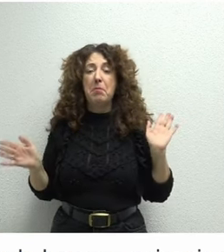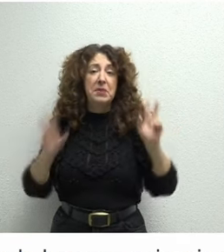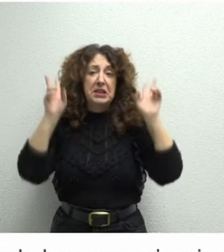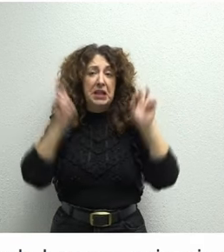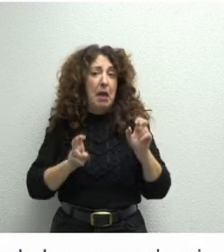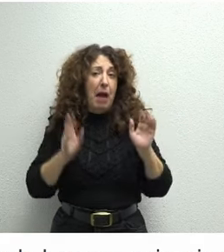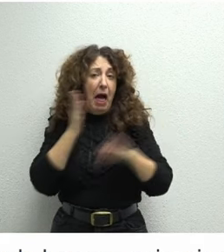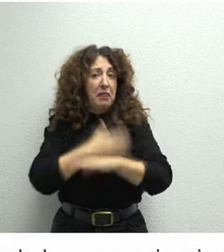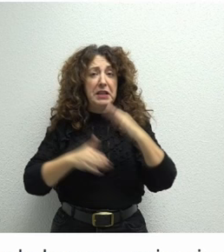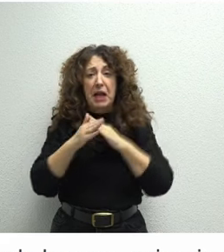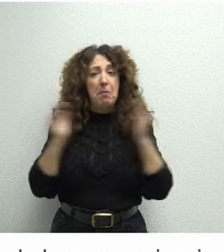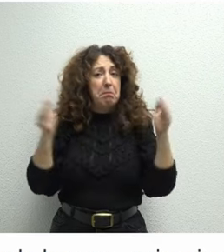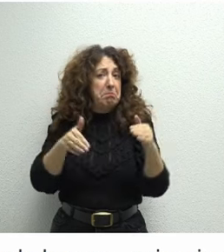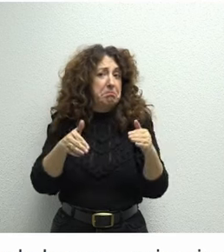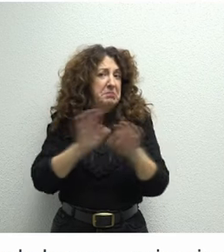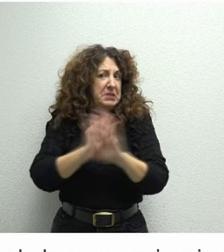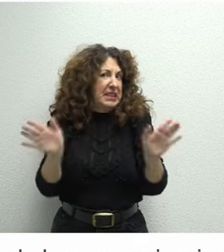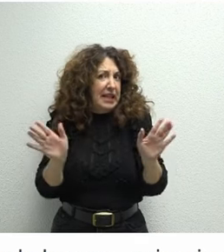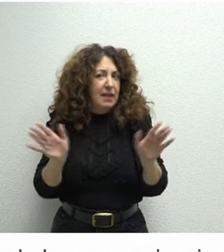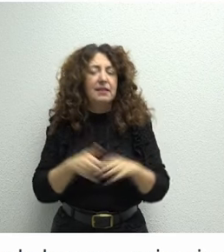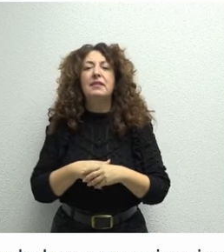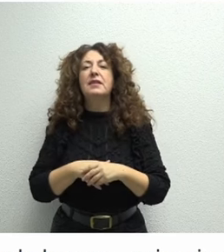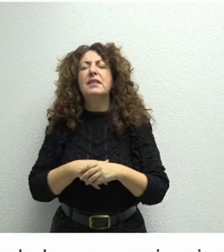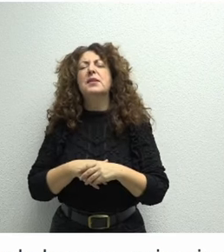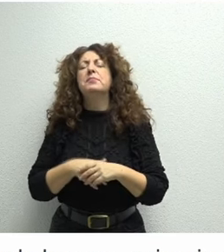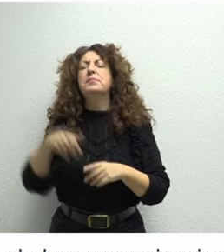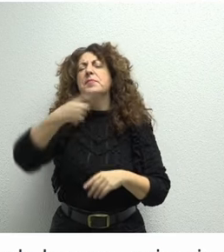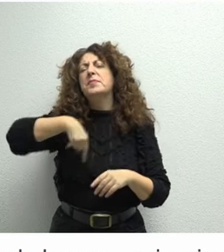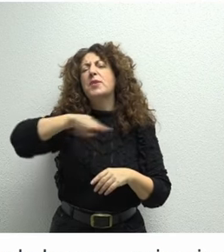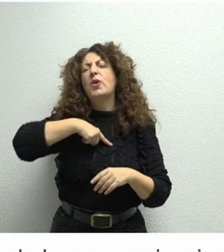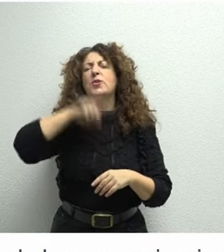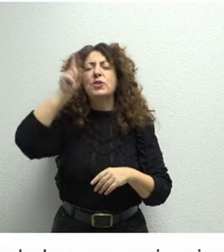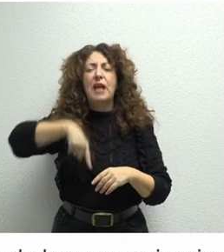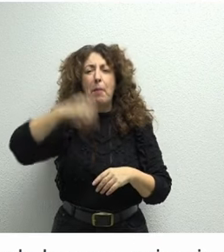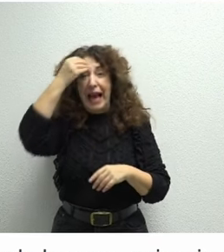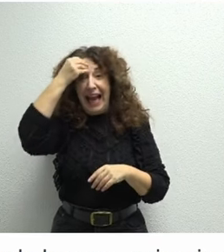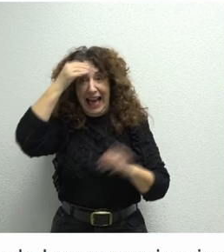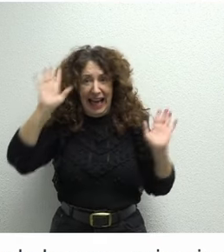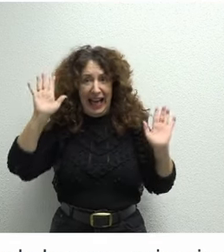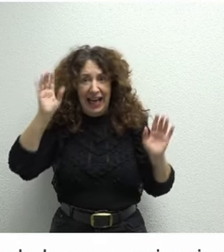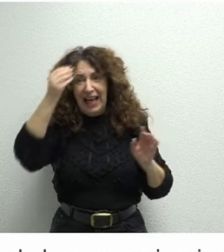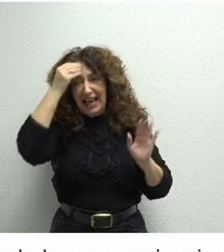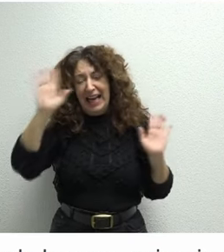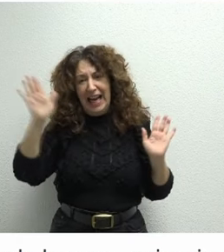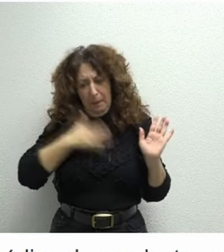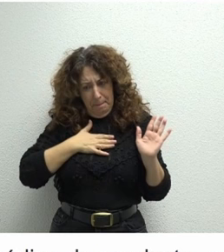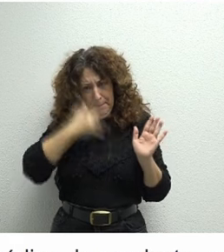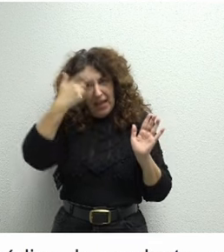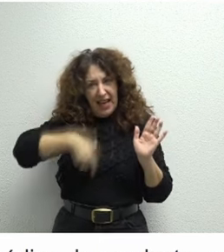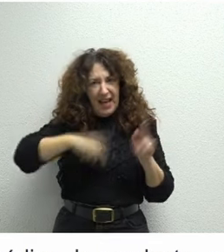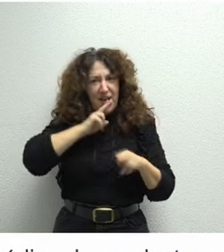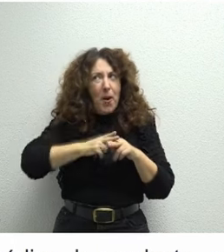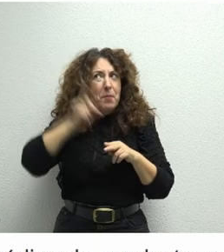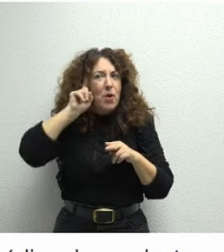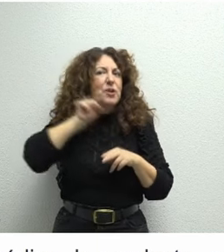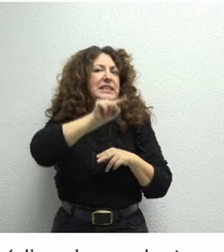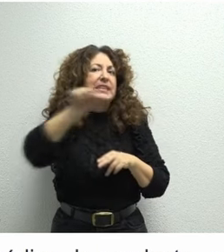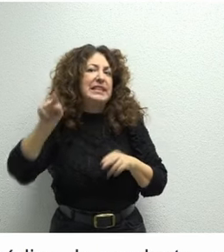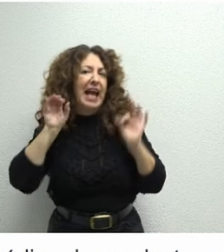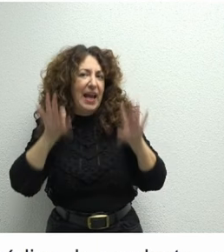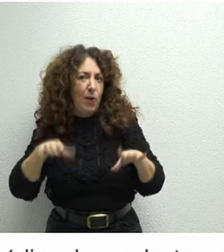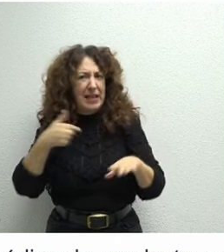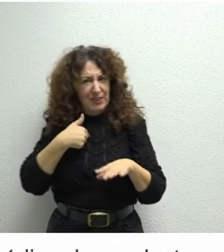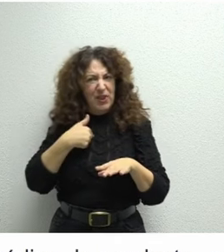discapacidad eh qué qué ha pasado también nosotros Creo creo eh lo digo en mi nombre no a lo mejor no ha sido así pero creo que